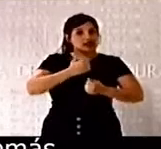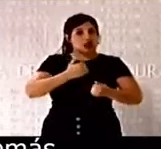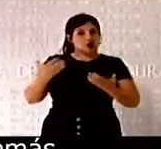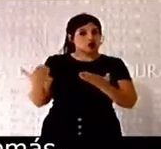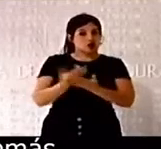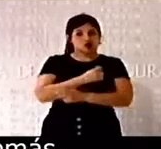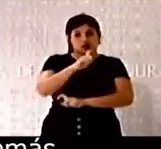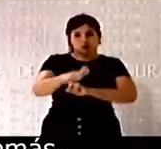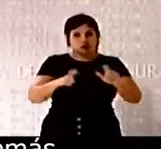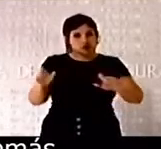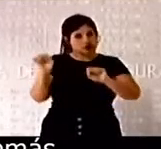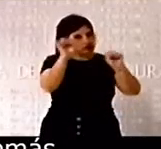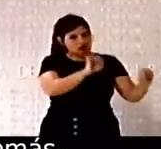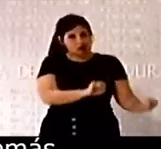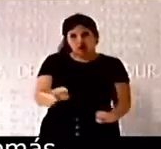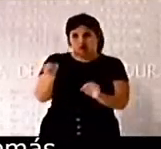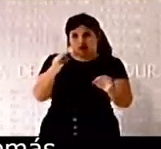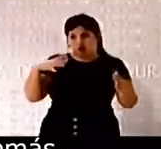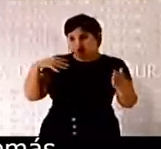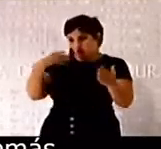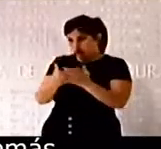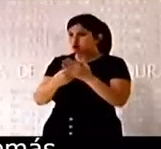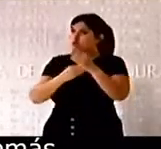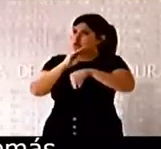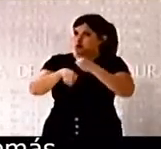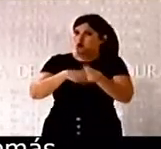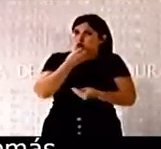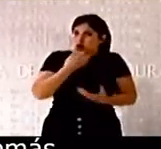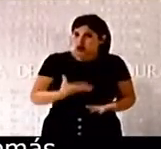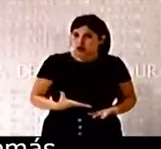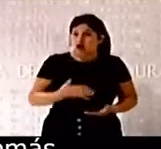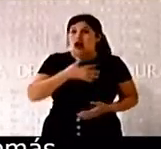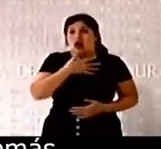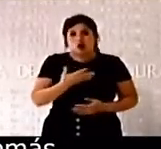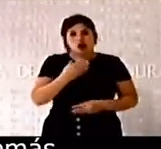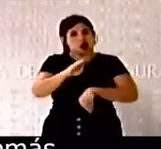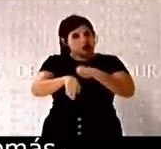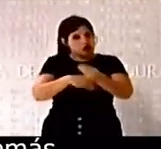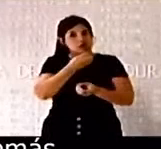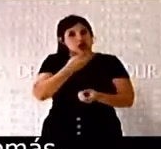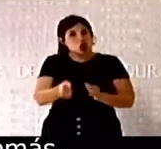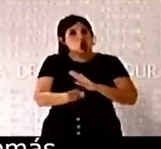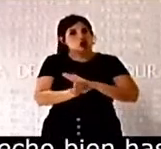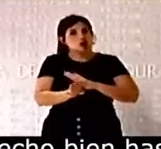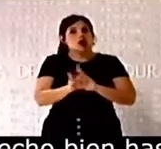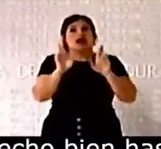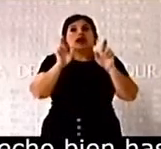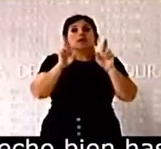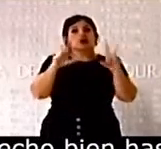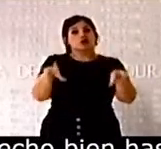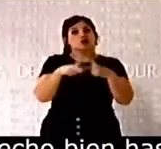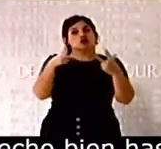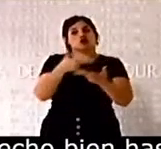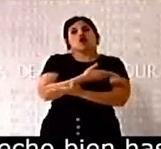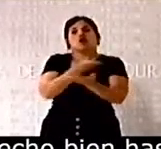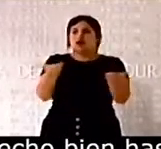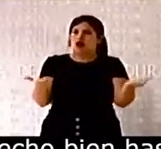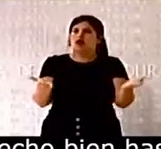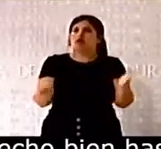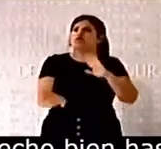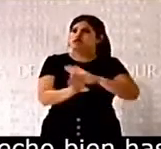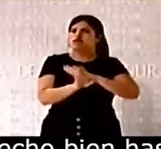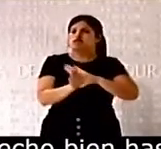hemos hecho bien hasta ahora, lo estamos haciendo bien y yo espero de verdad de esta sociedad que siga